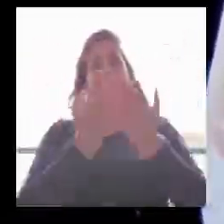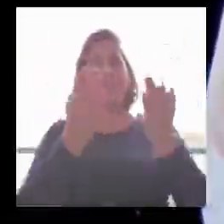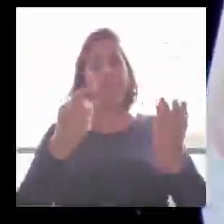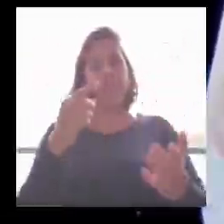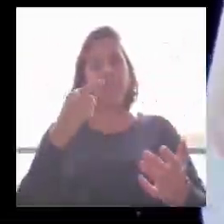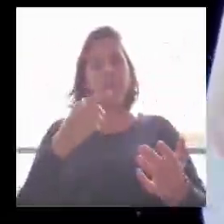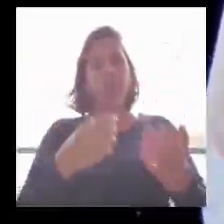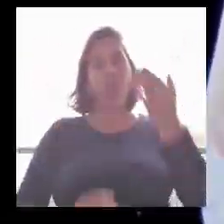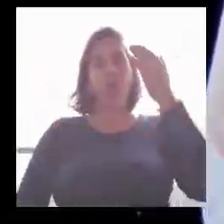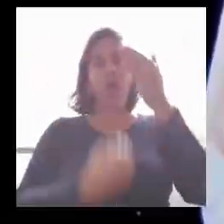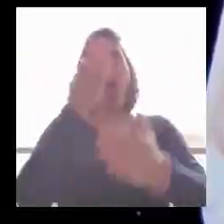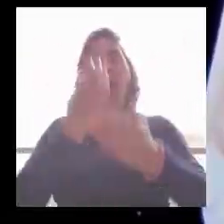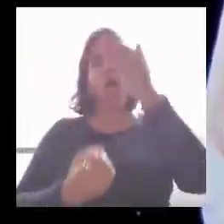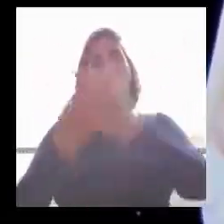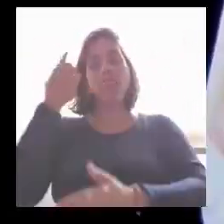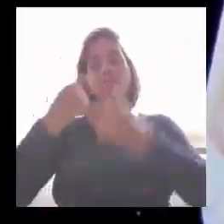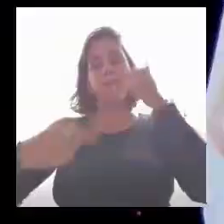distintas